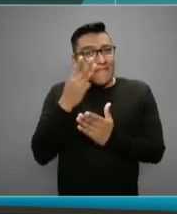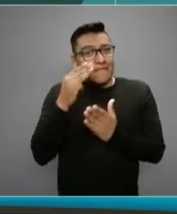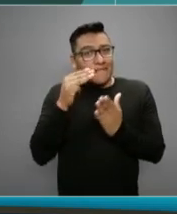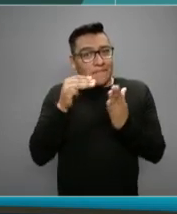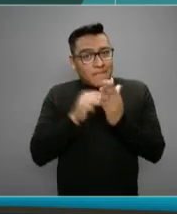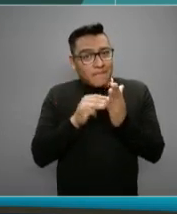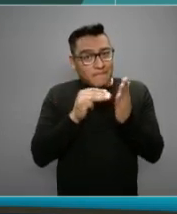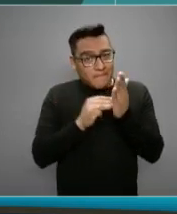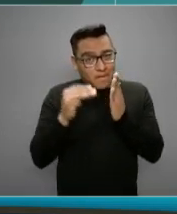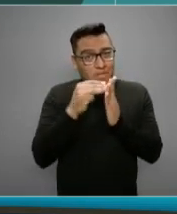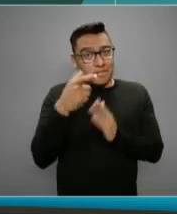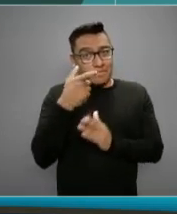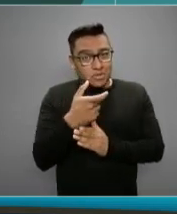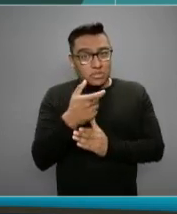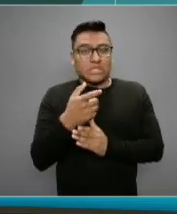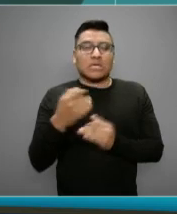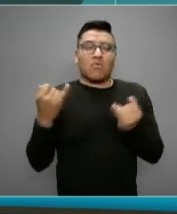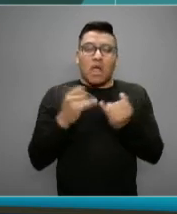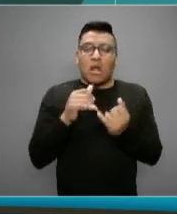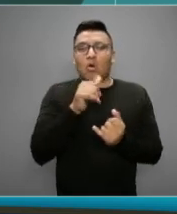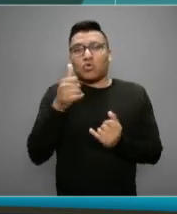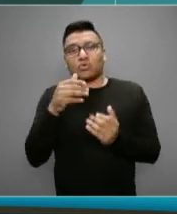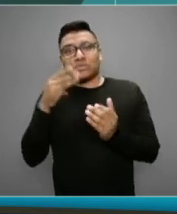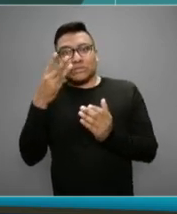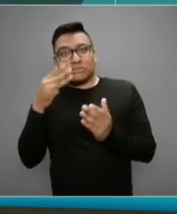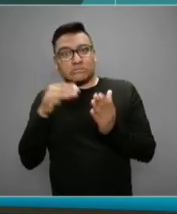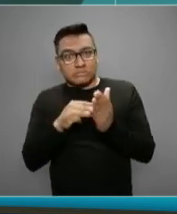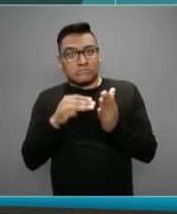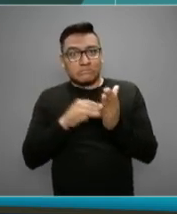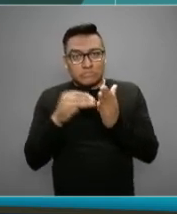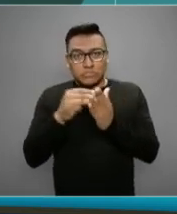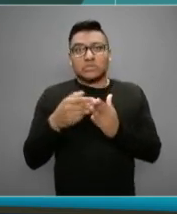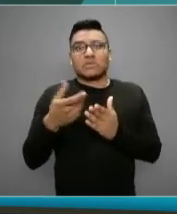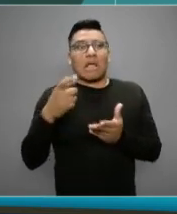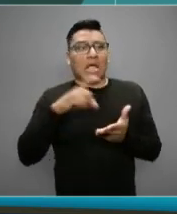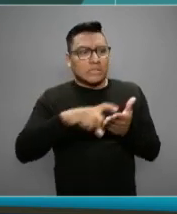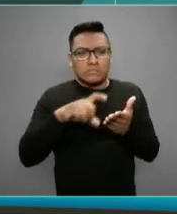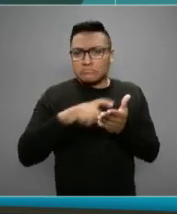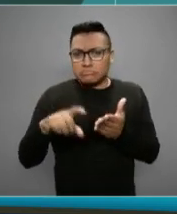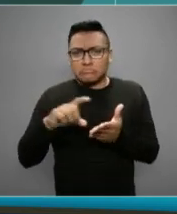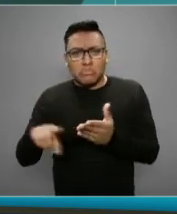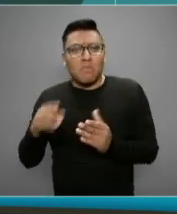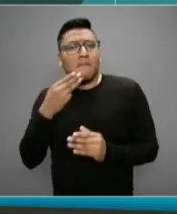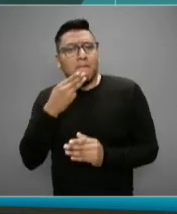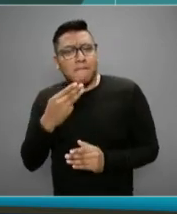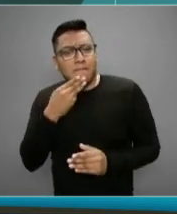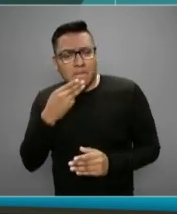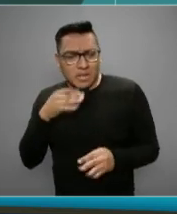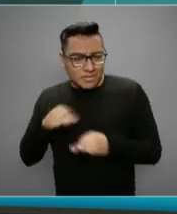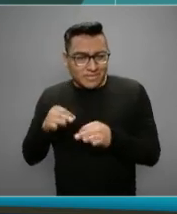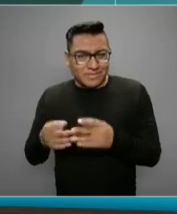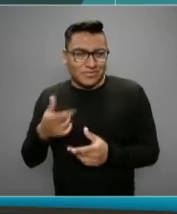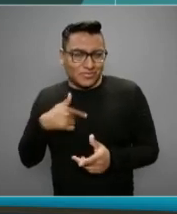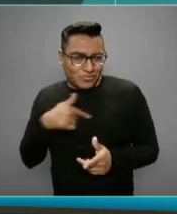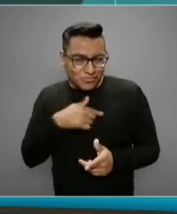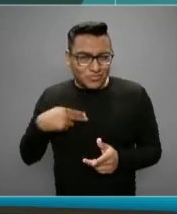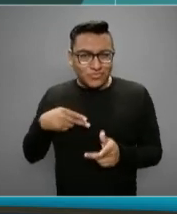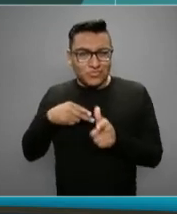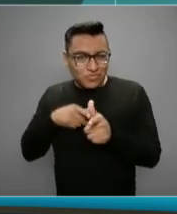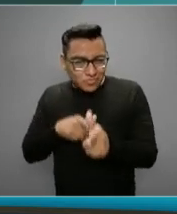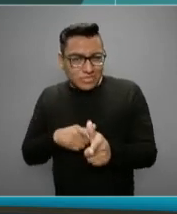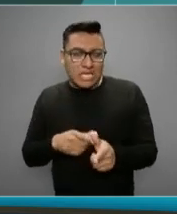pesos y ahorramos 3.000 millones más simplemente gastando bien el dinero de los trabajadores. Al final, el Infonavit pues